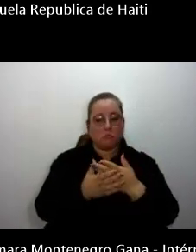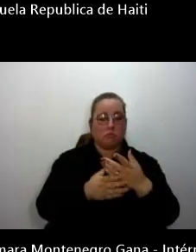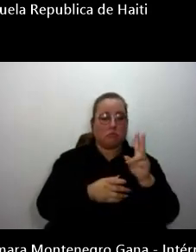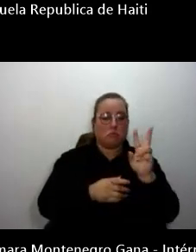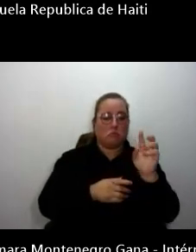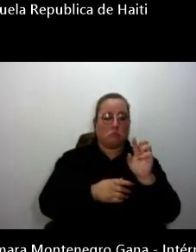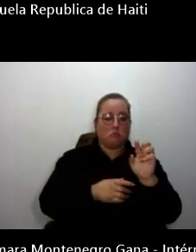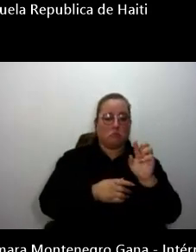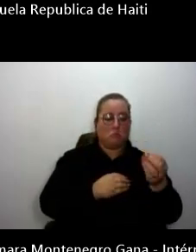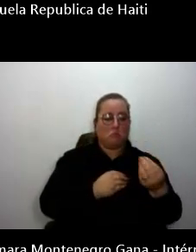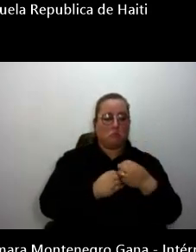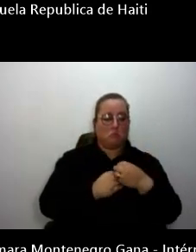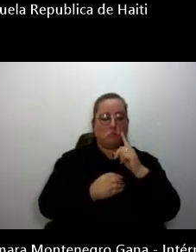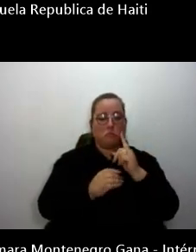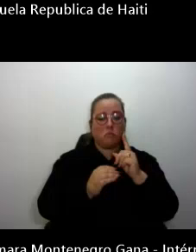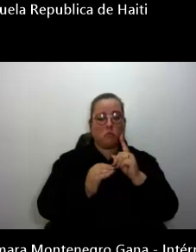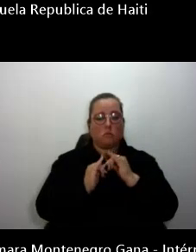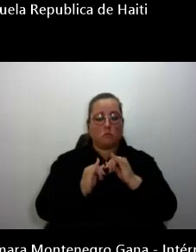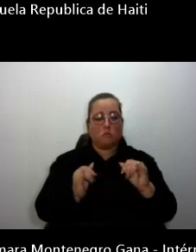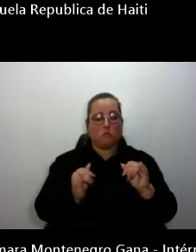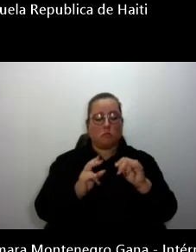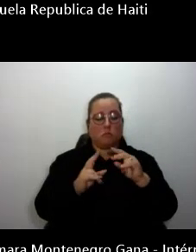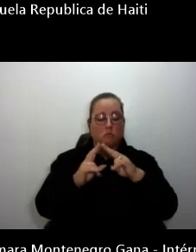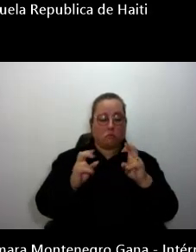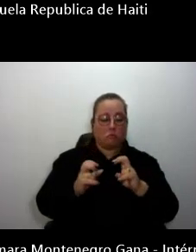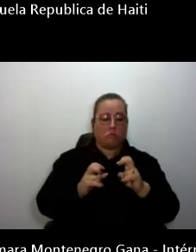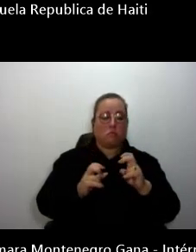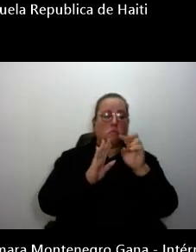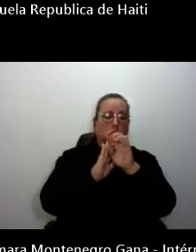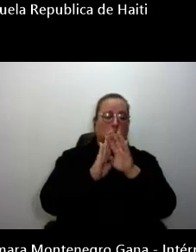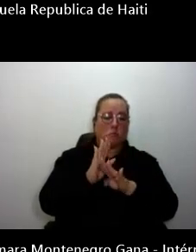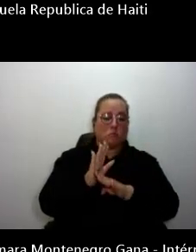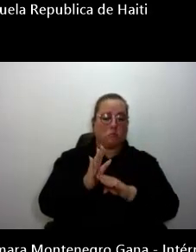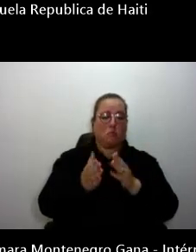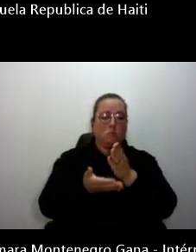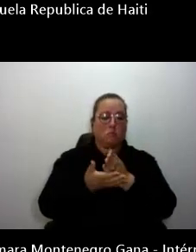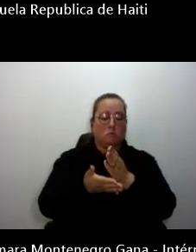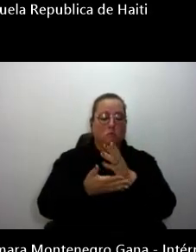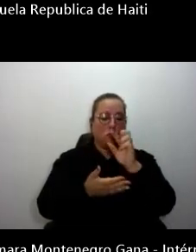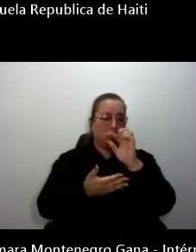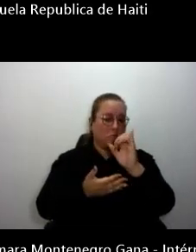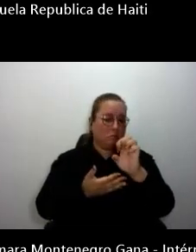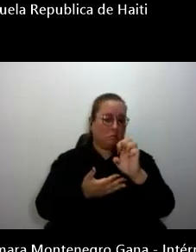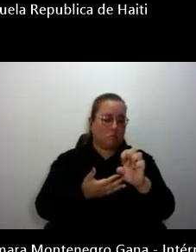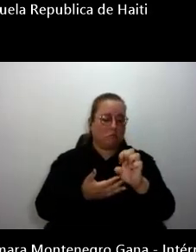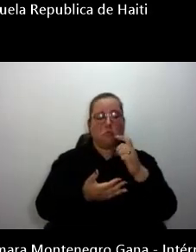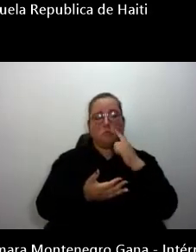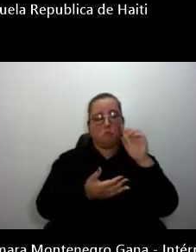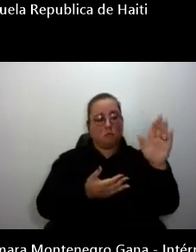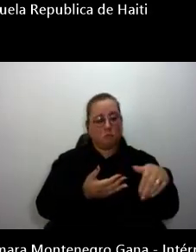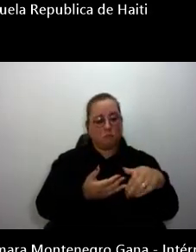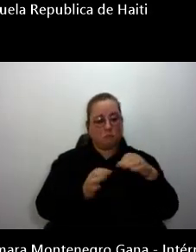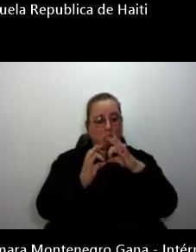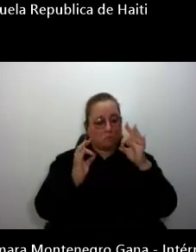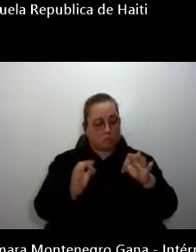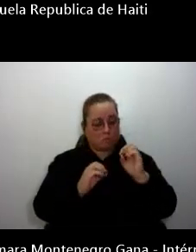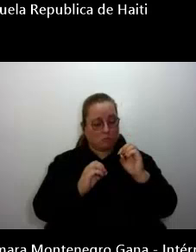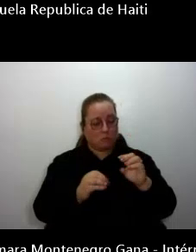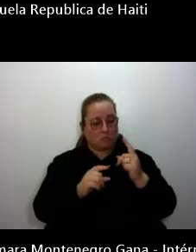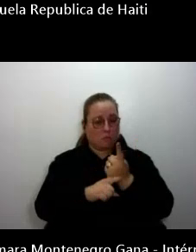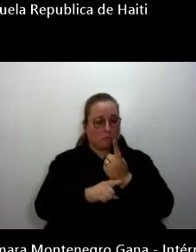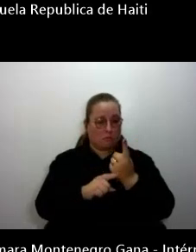que trae información del otro establecimiento con respecto al programa de integración escolar de otro, se acerca a la educadora, conversa con